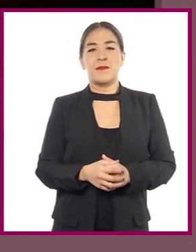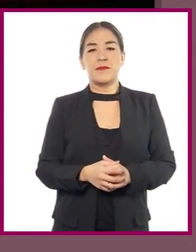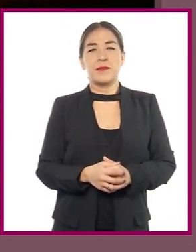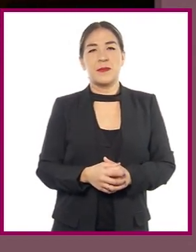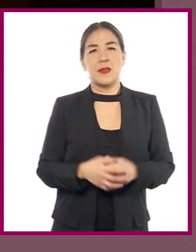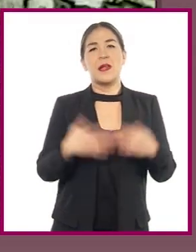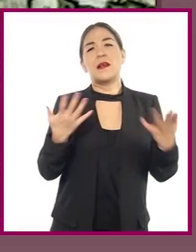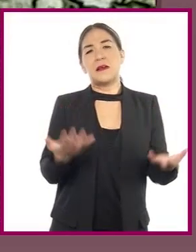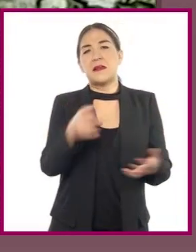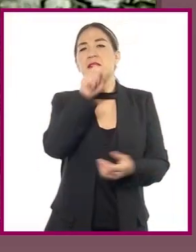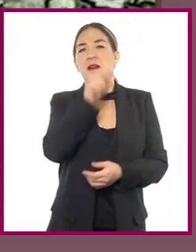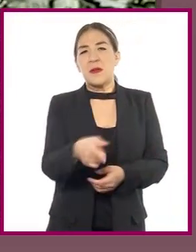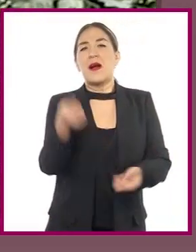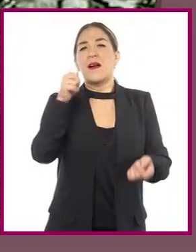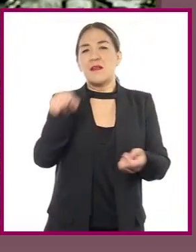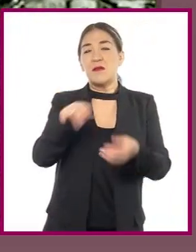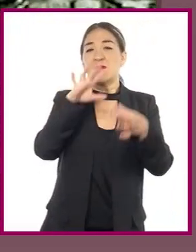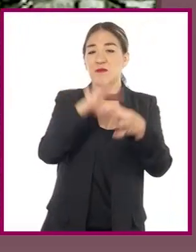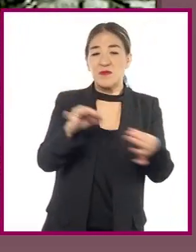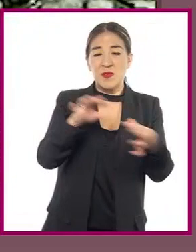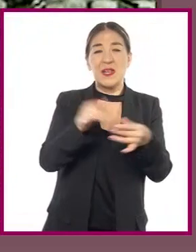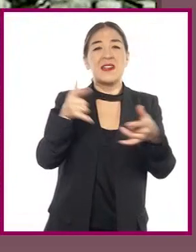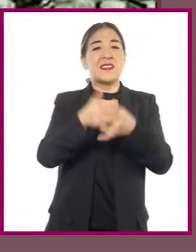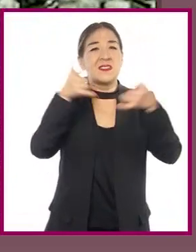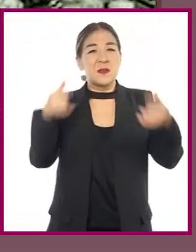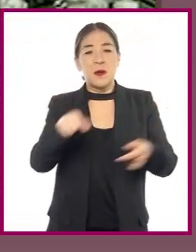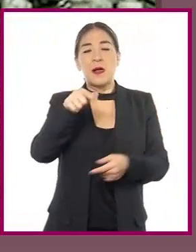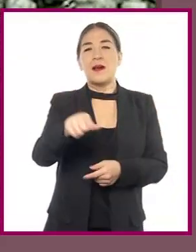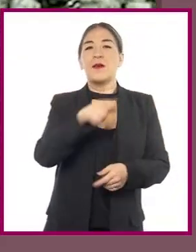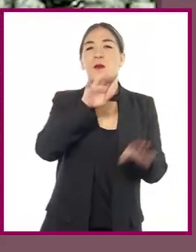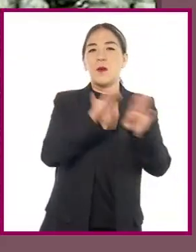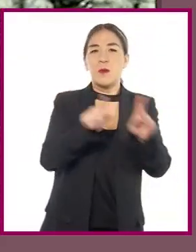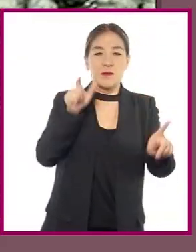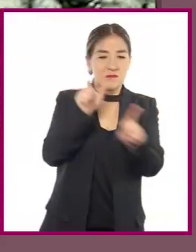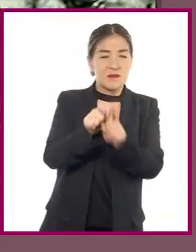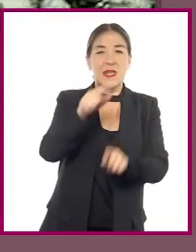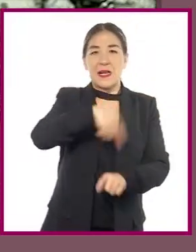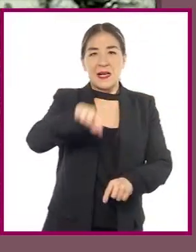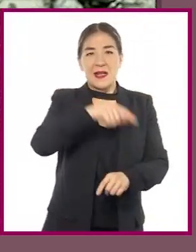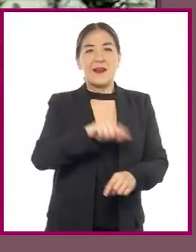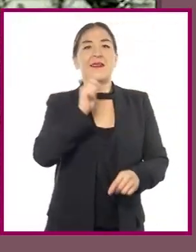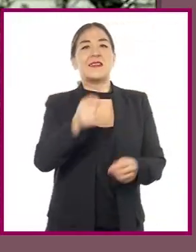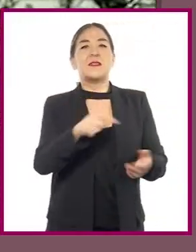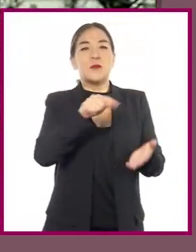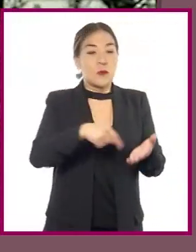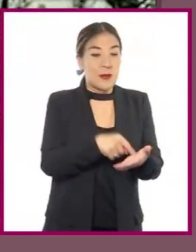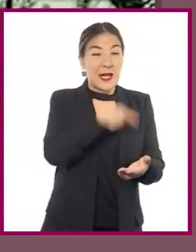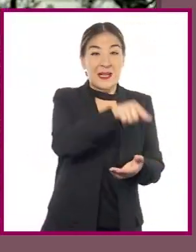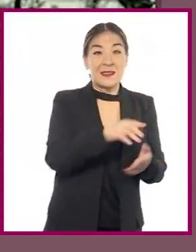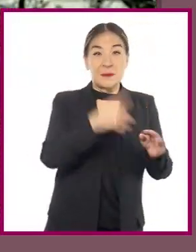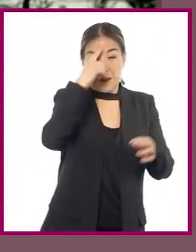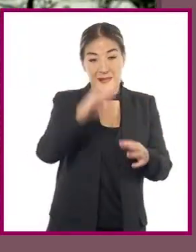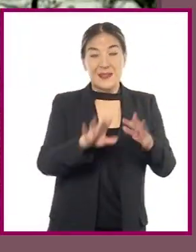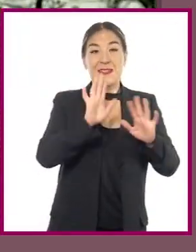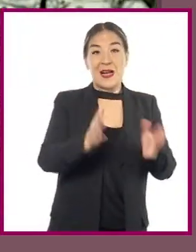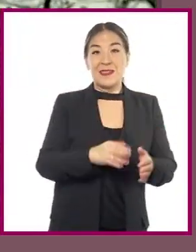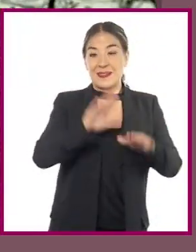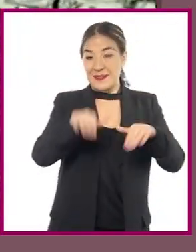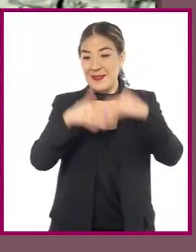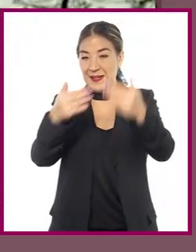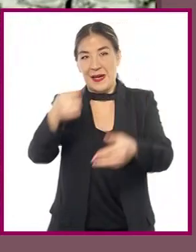Aunque también contaron con escuadras de navíos armados para vigilar y proteger las costas del ataque de los enemigos de la